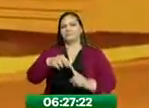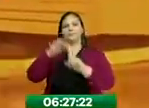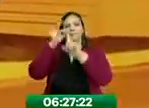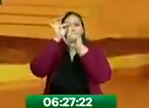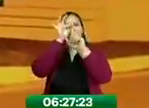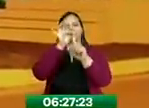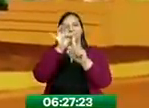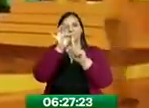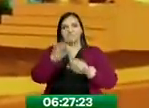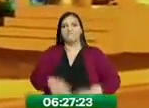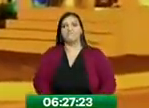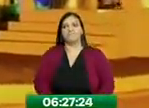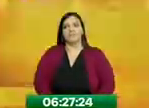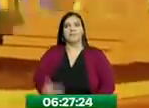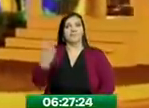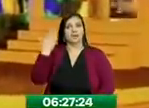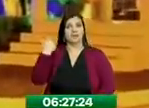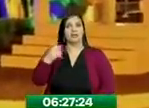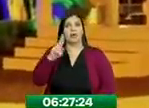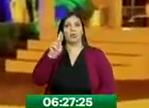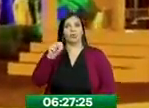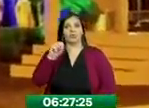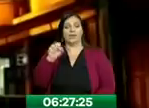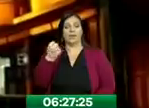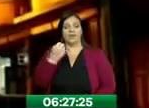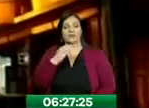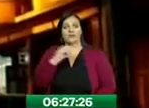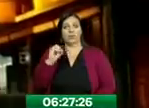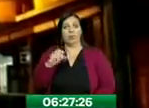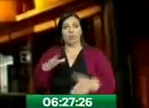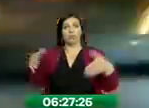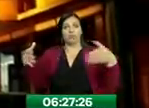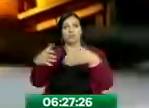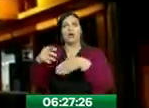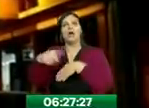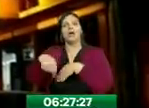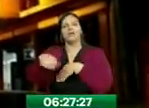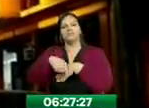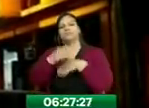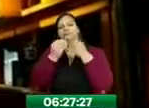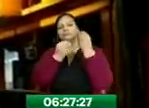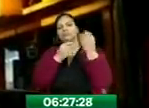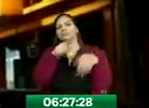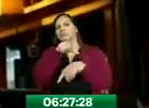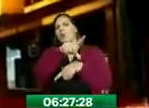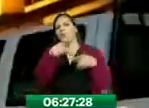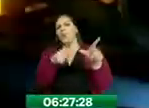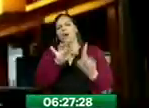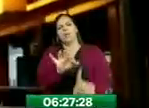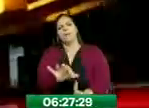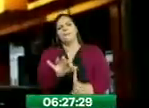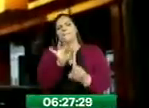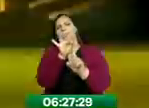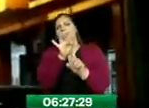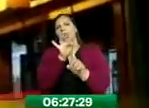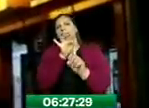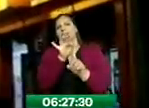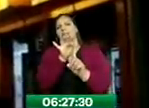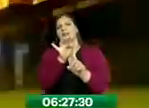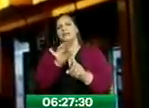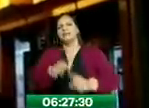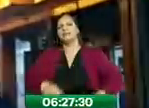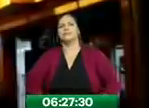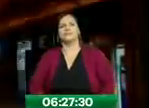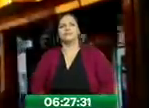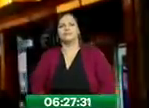haciéndola merecedora de relevantes títulos. Desde el Cantón Zaruma, provincia de El Oro, informó